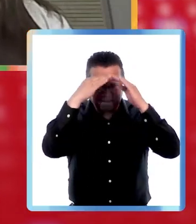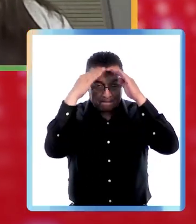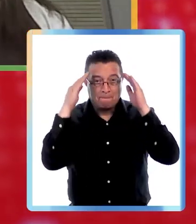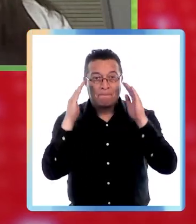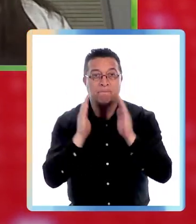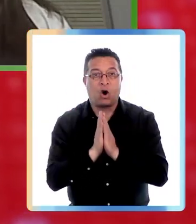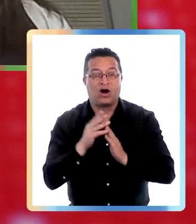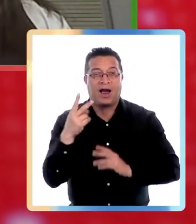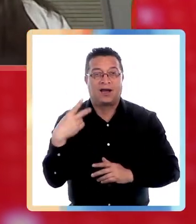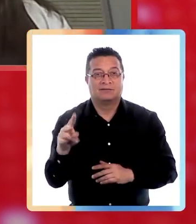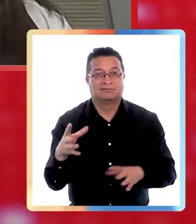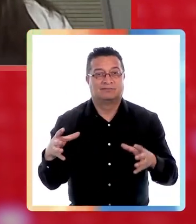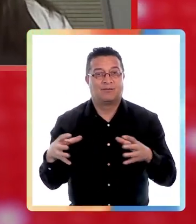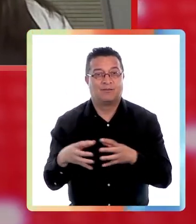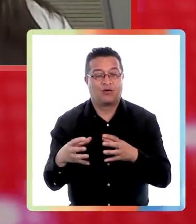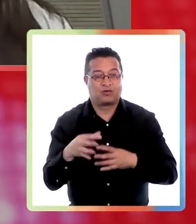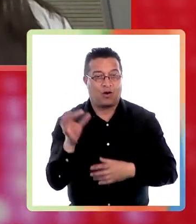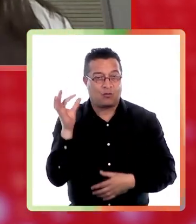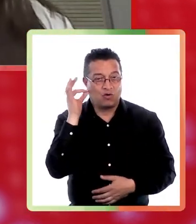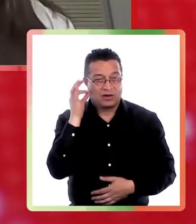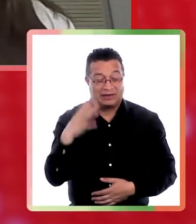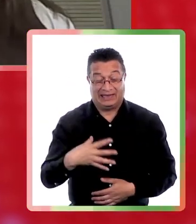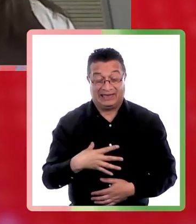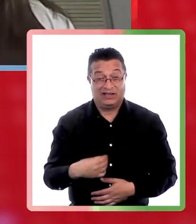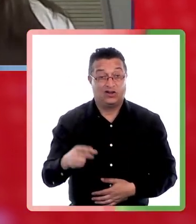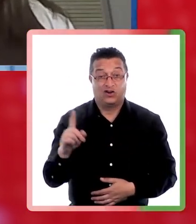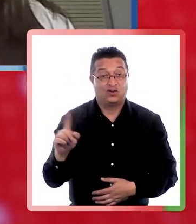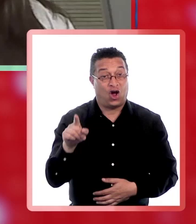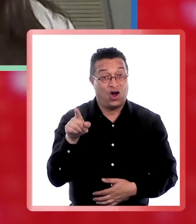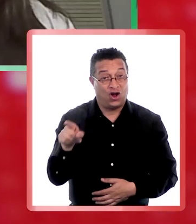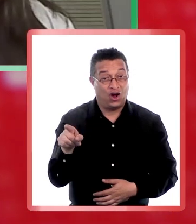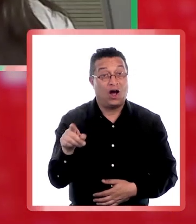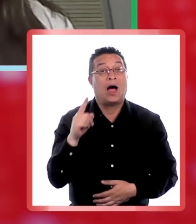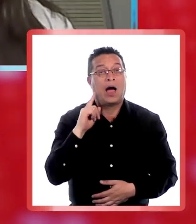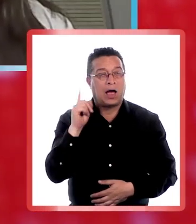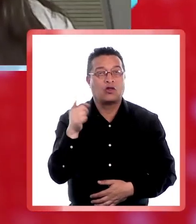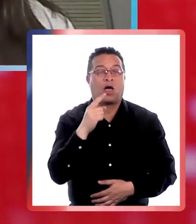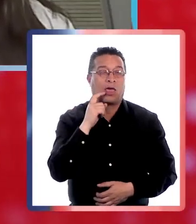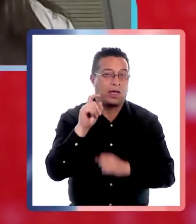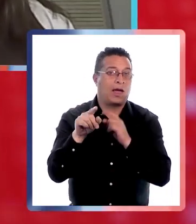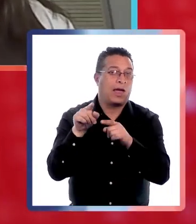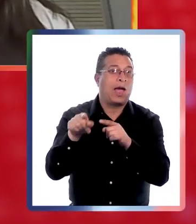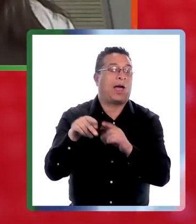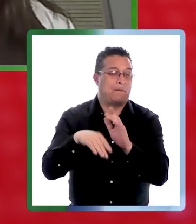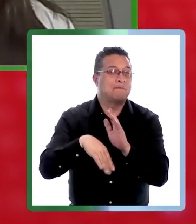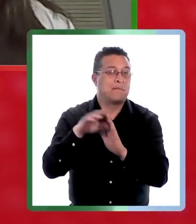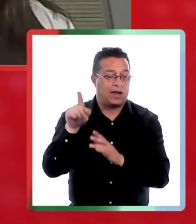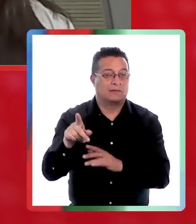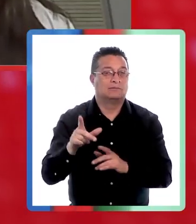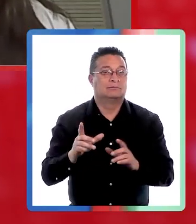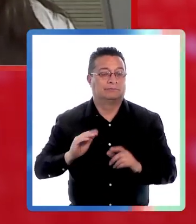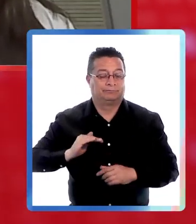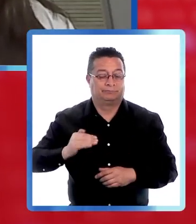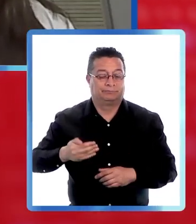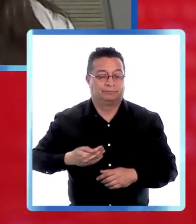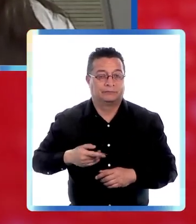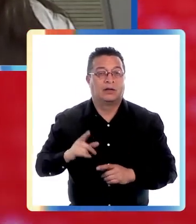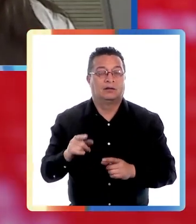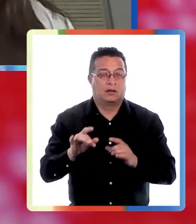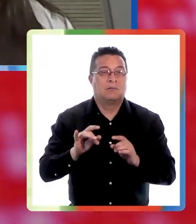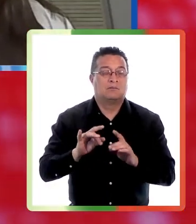son tradicionalmente un grupo femenino que no tiene hijos. Pero es un factor de riesgo